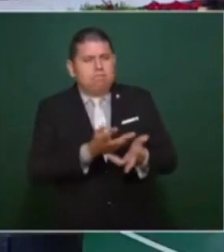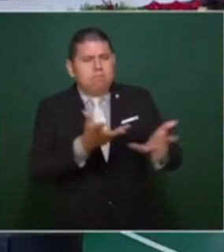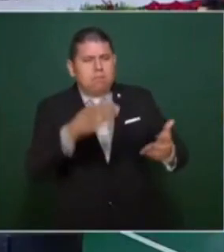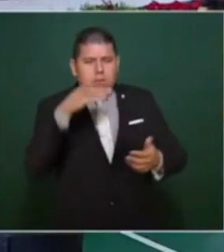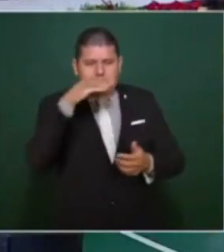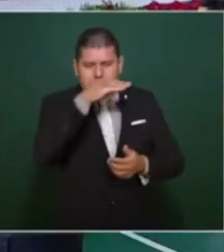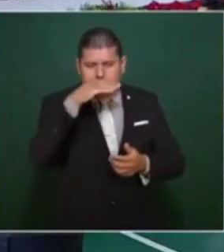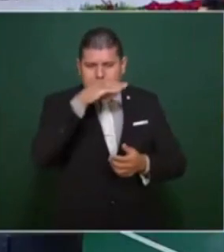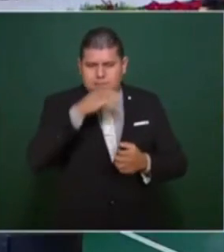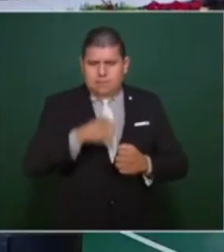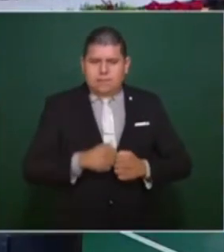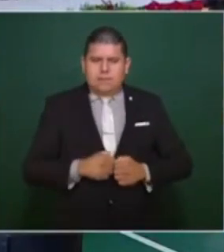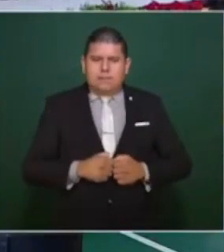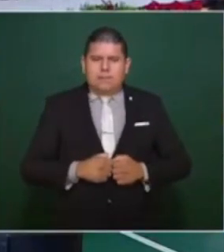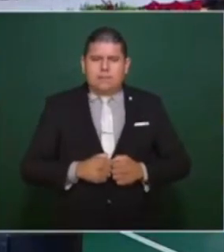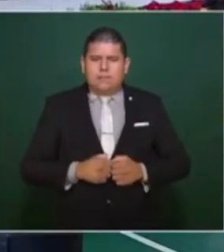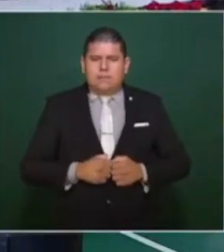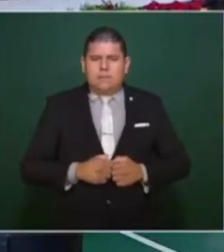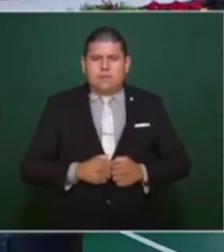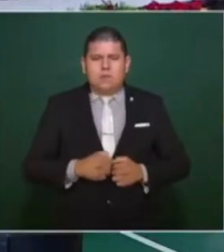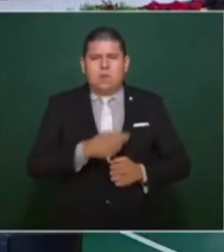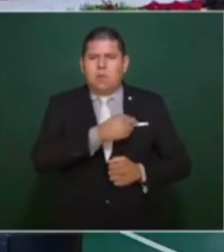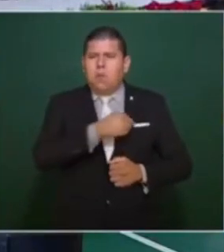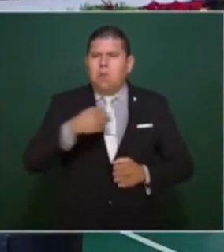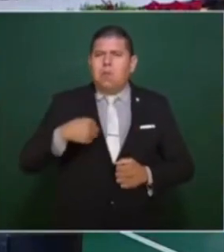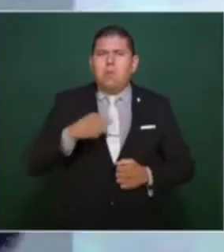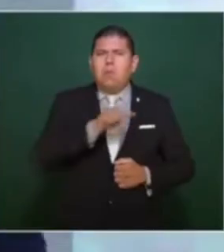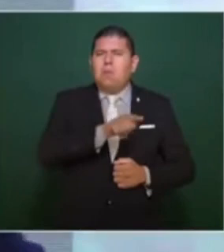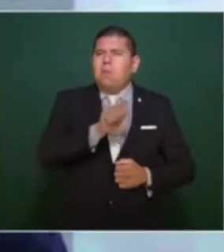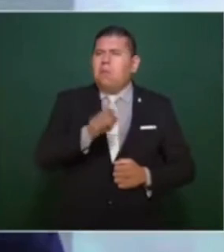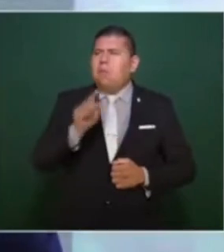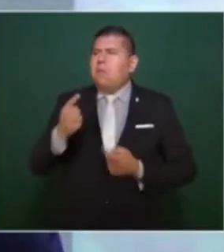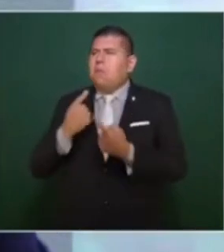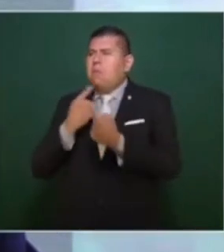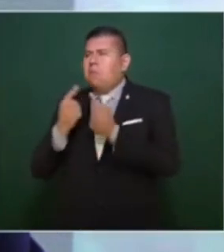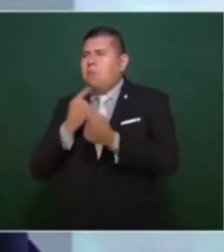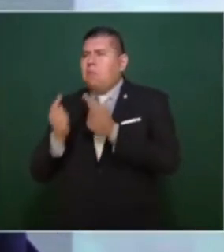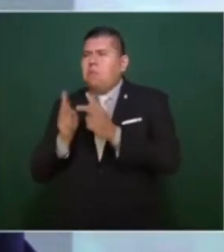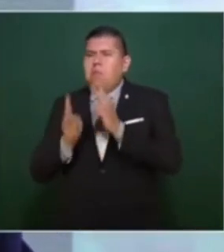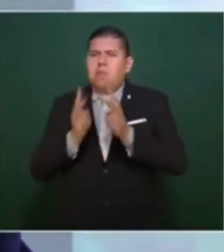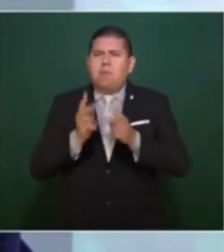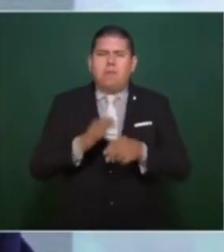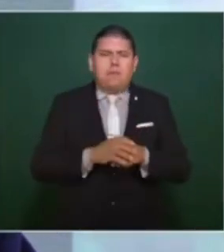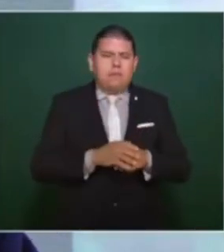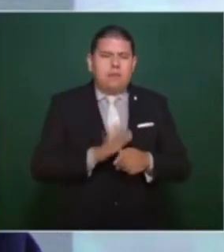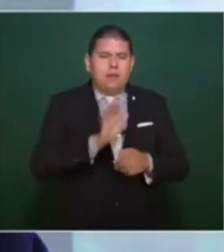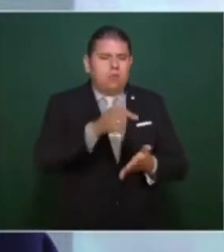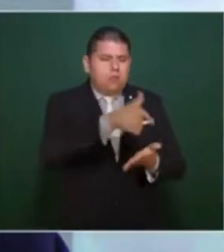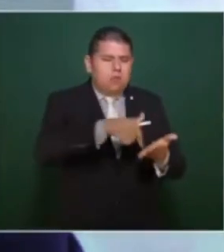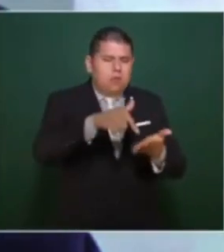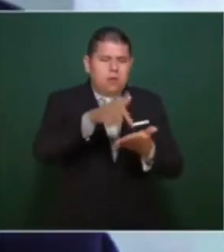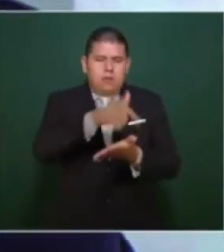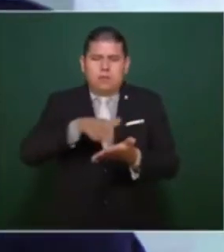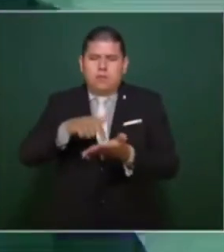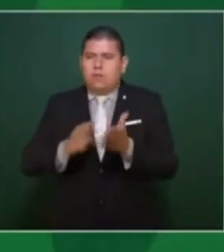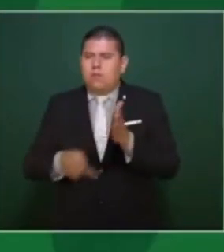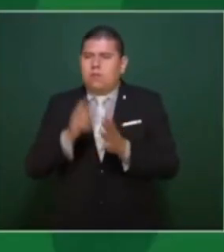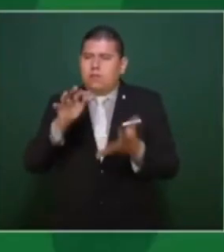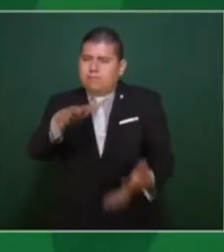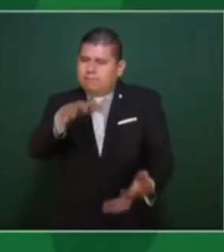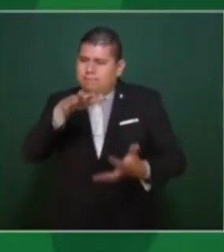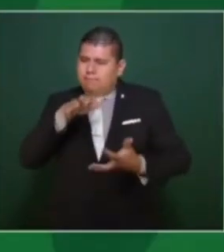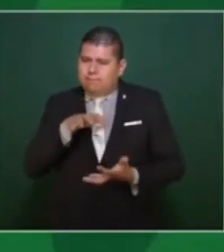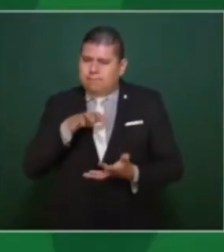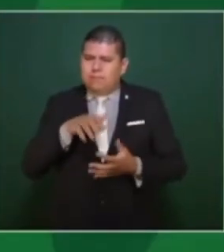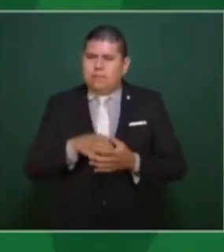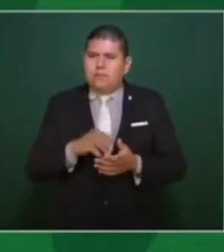Entonces, así hablando con ellos, se pueden recuperar todos estos espacios, y si no se acepta